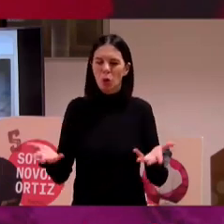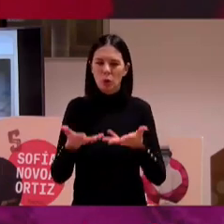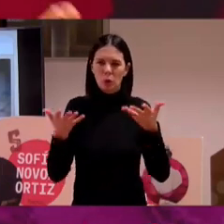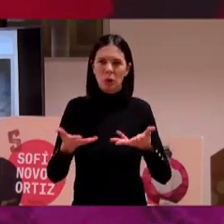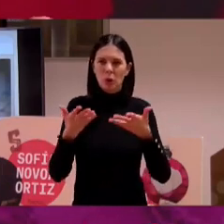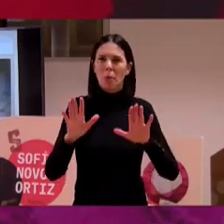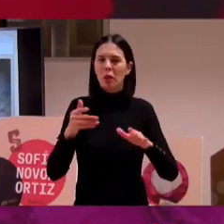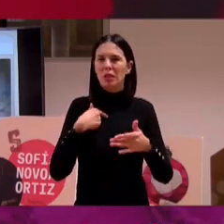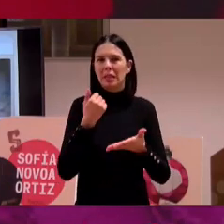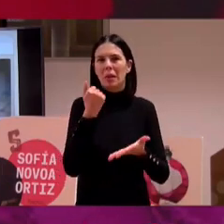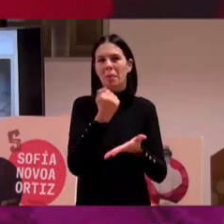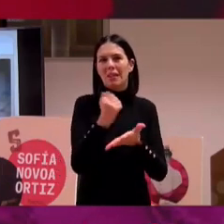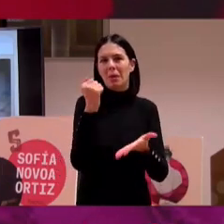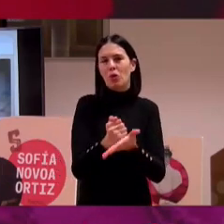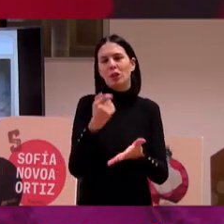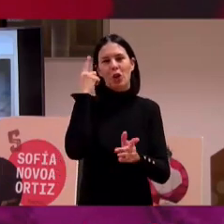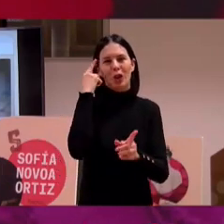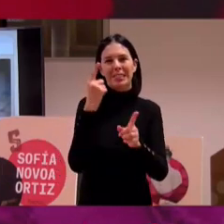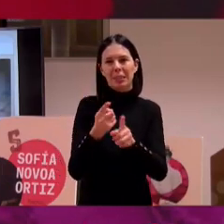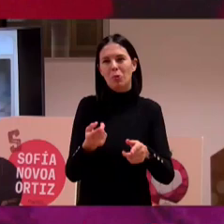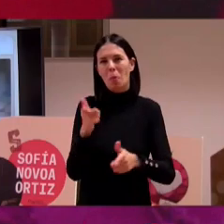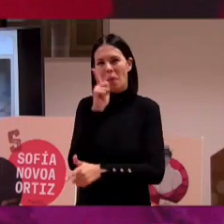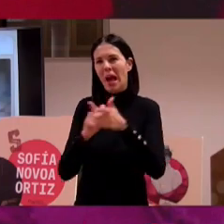o pasaporte para poder sair de aquí.